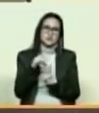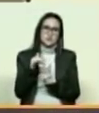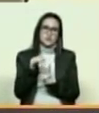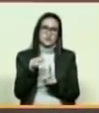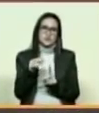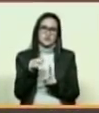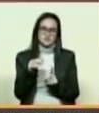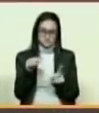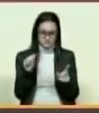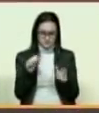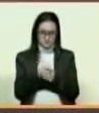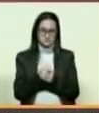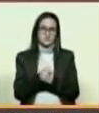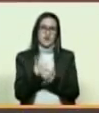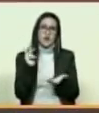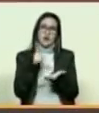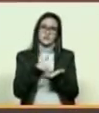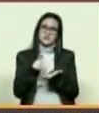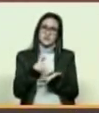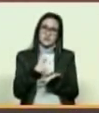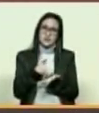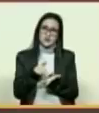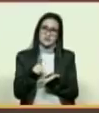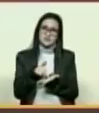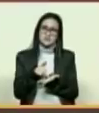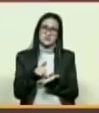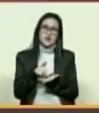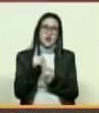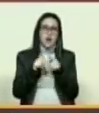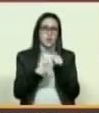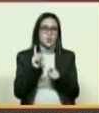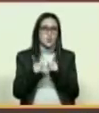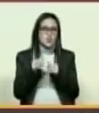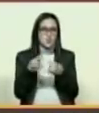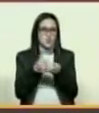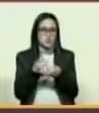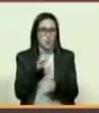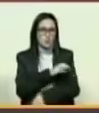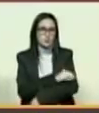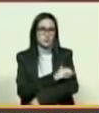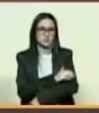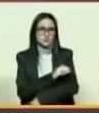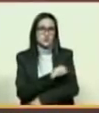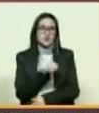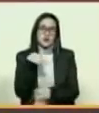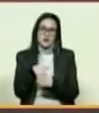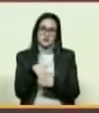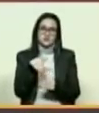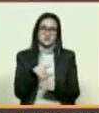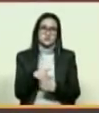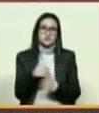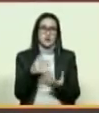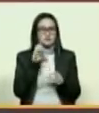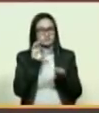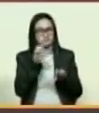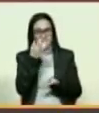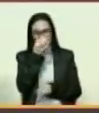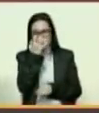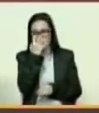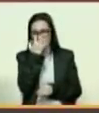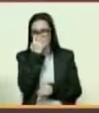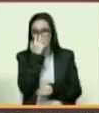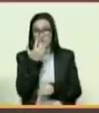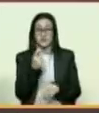a la asistencia o no de algunos factores de la derecha venezolana en la elección. Hay un chiste que es muy vulgar, que no es para este